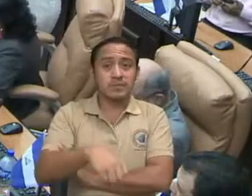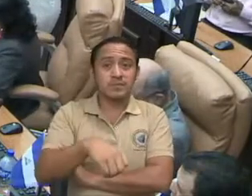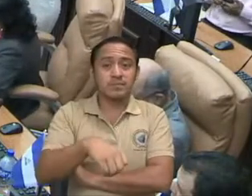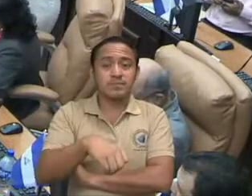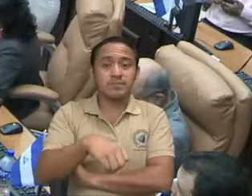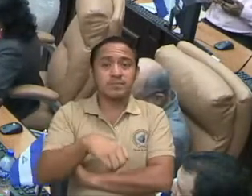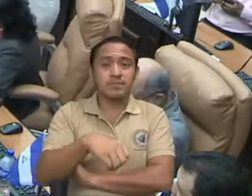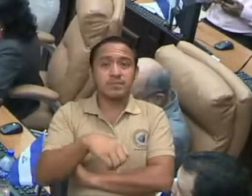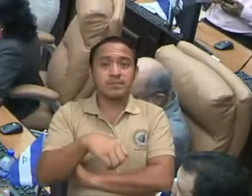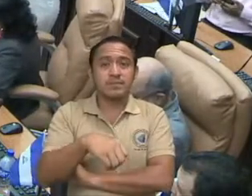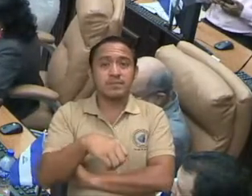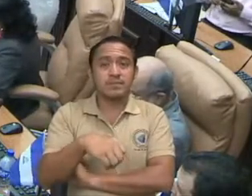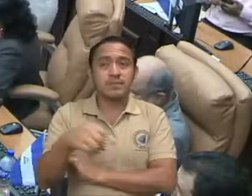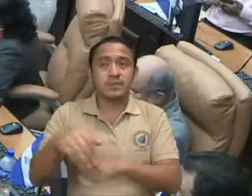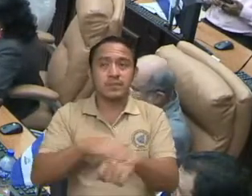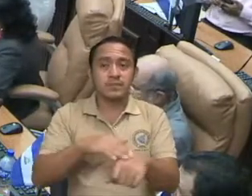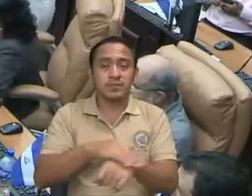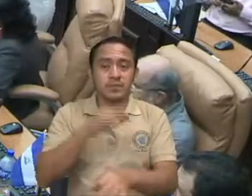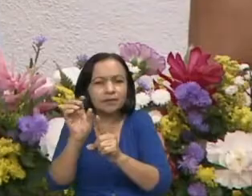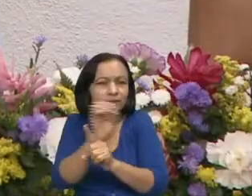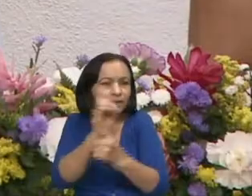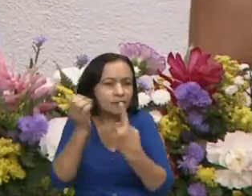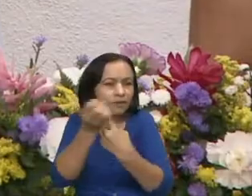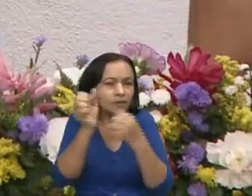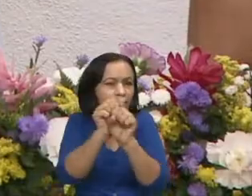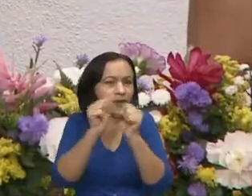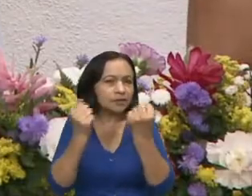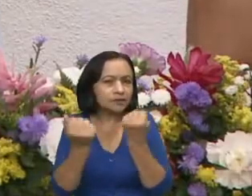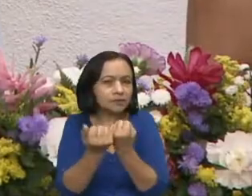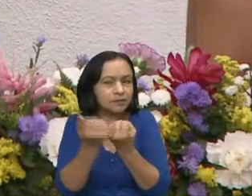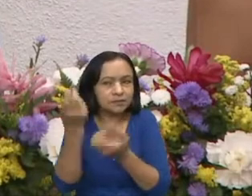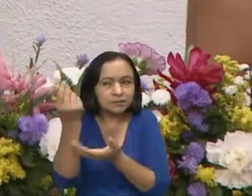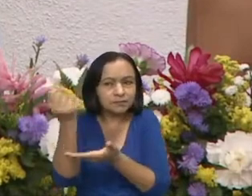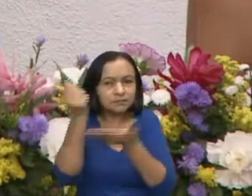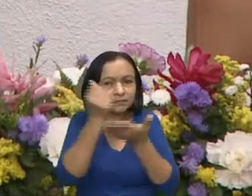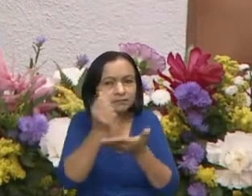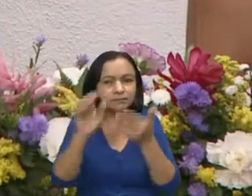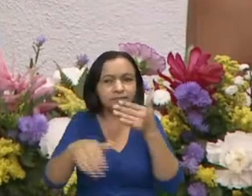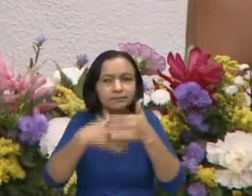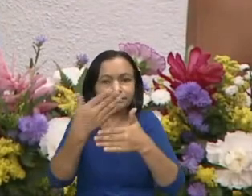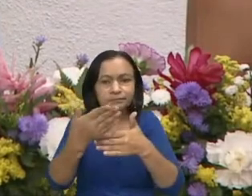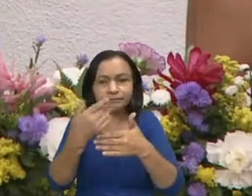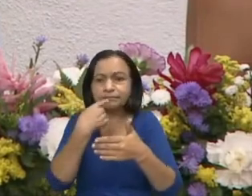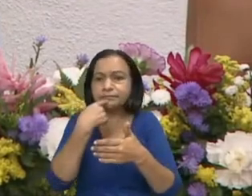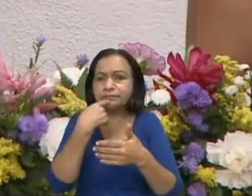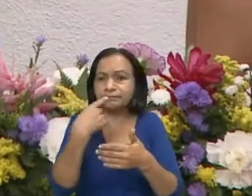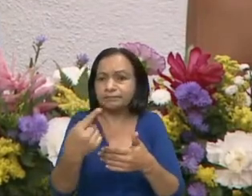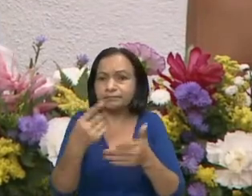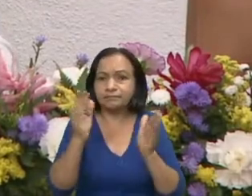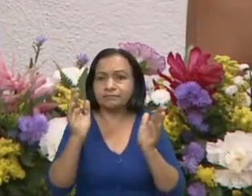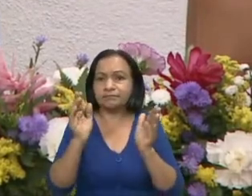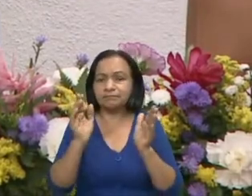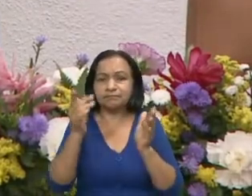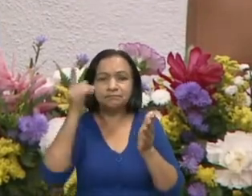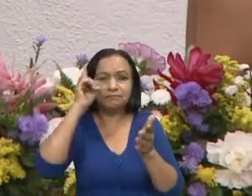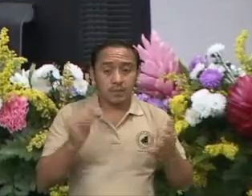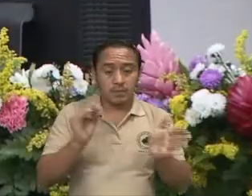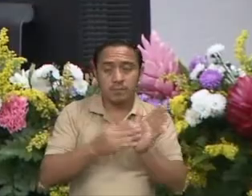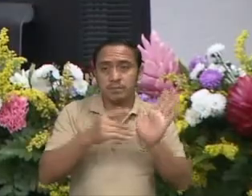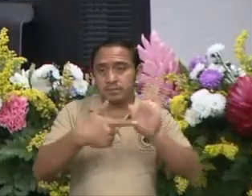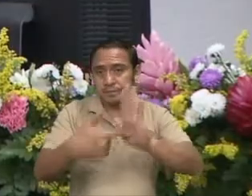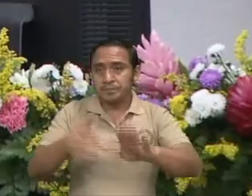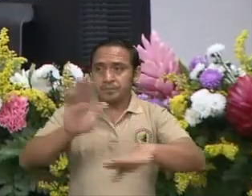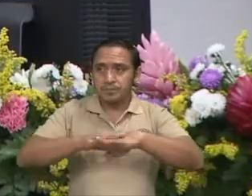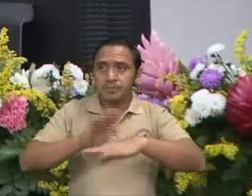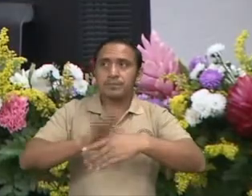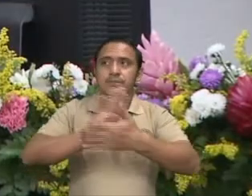asociaciones han desarrollado sus actividades al margen de la ley, según la nueva norma 1115 que rige a las ONGs.